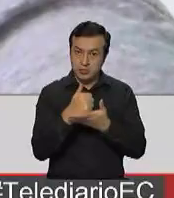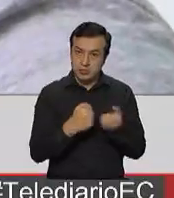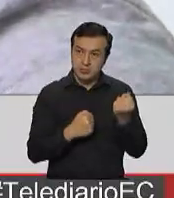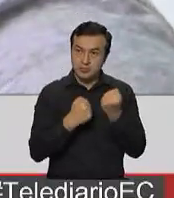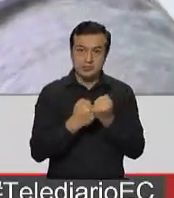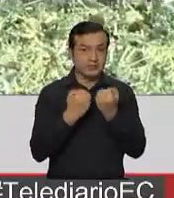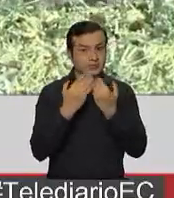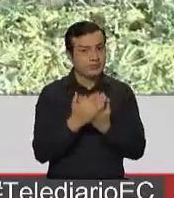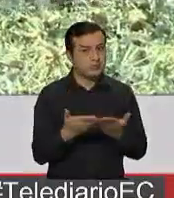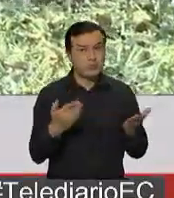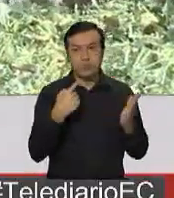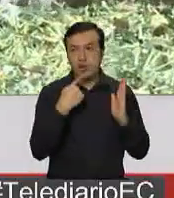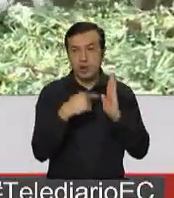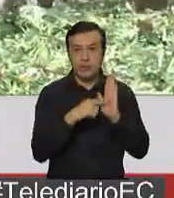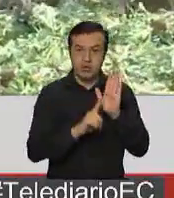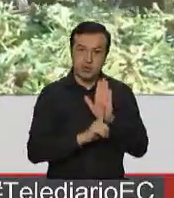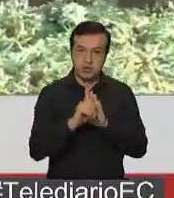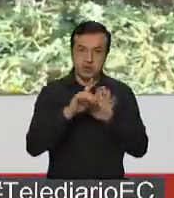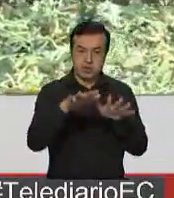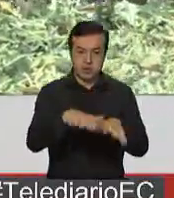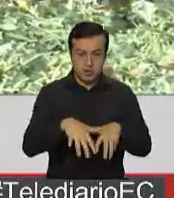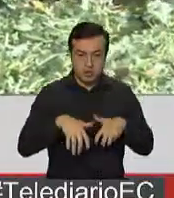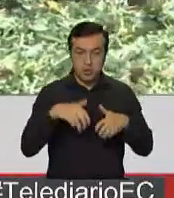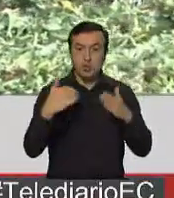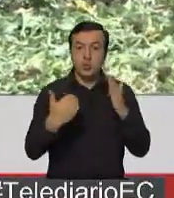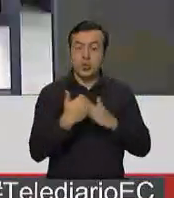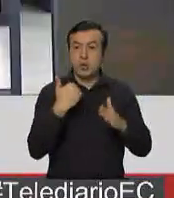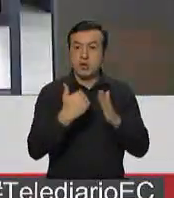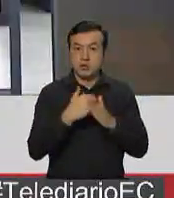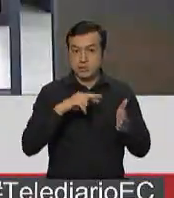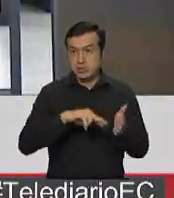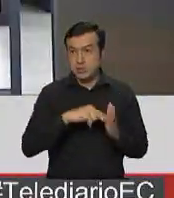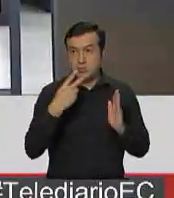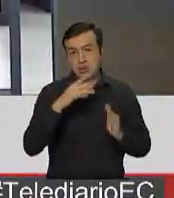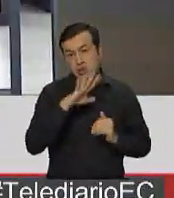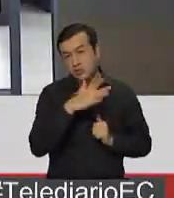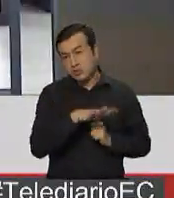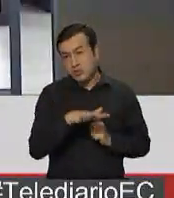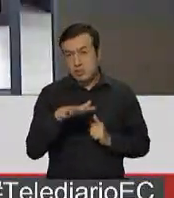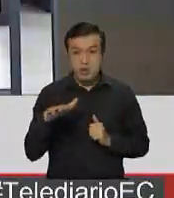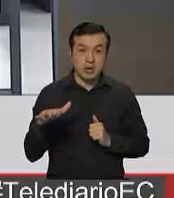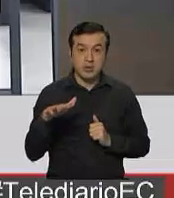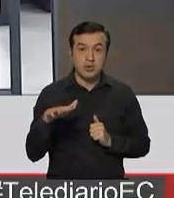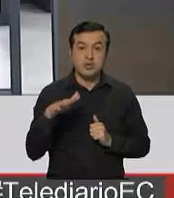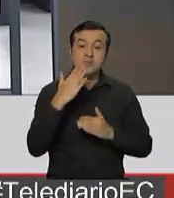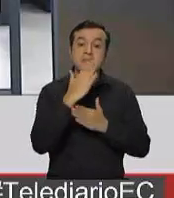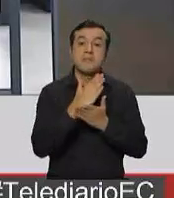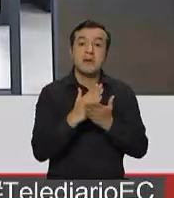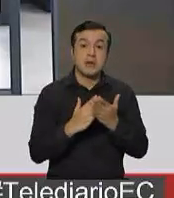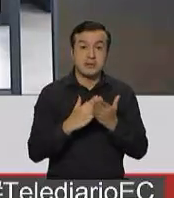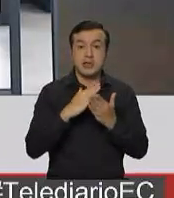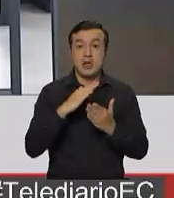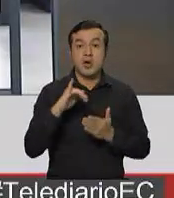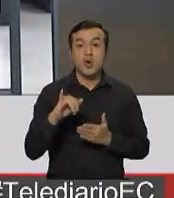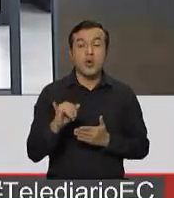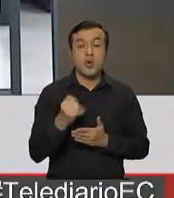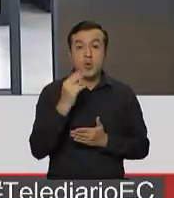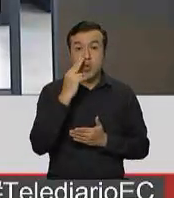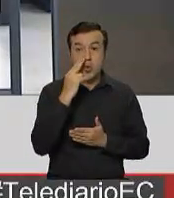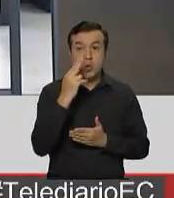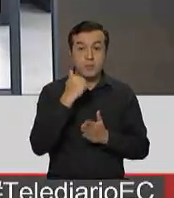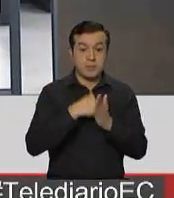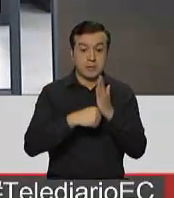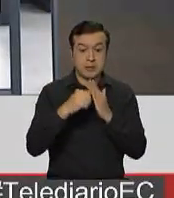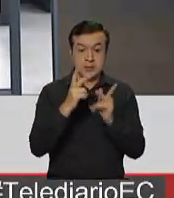sectores priorizados como desarrollo agrícola, innovación y nuevas tecnologías. Aproximadamente a mediados de junio, que es liderado por el Ministerio de